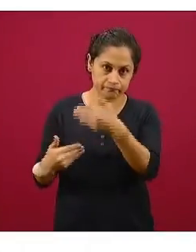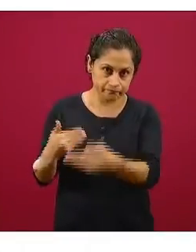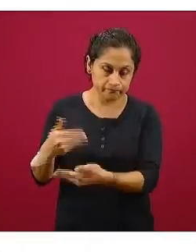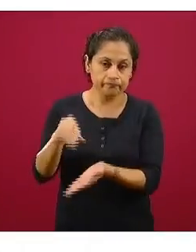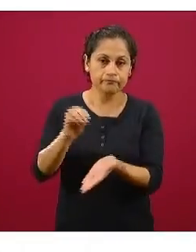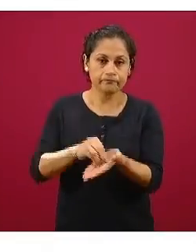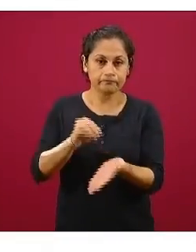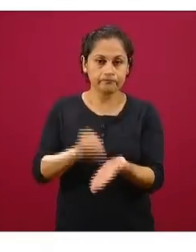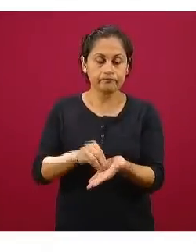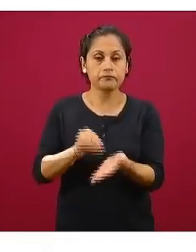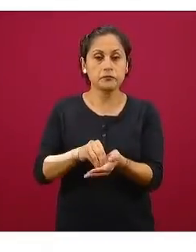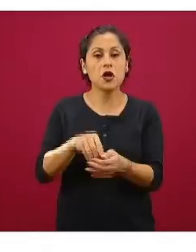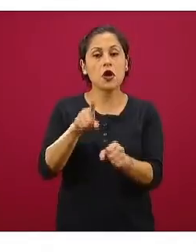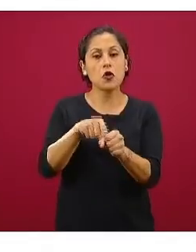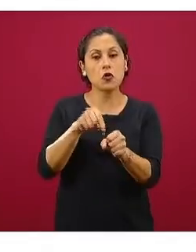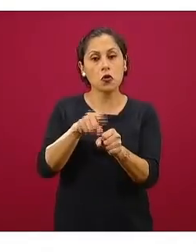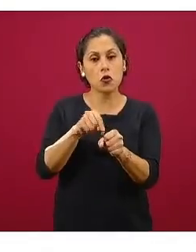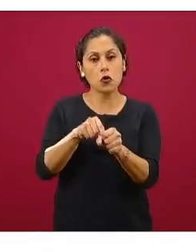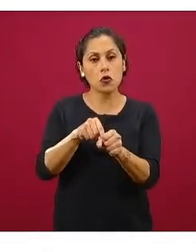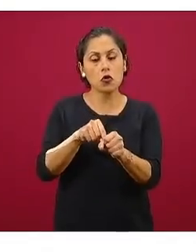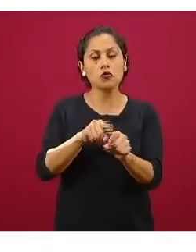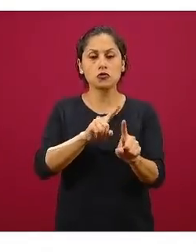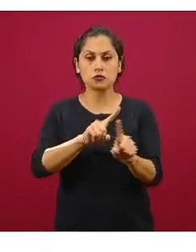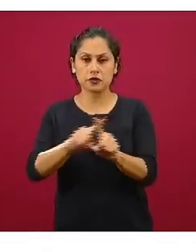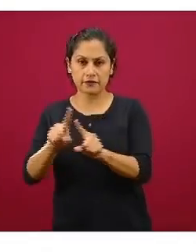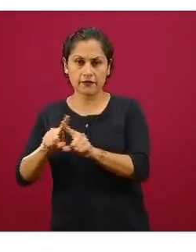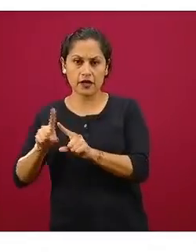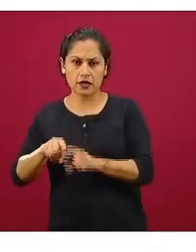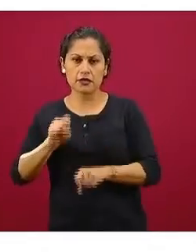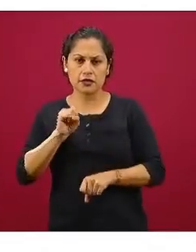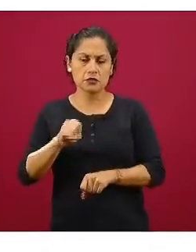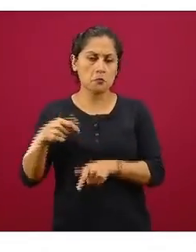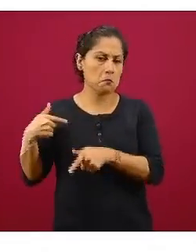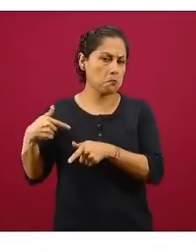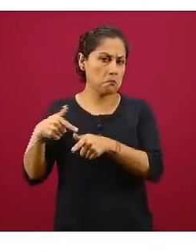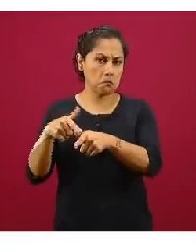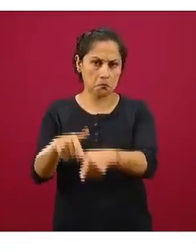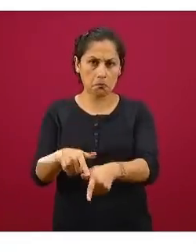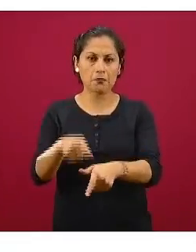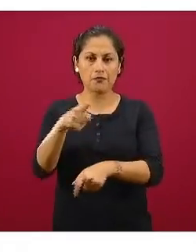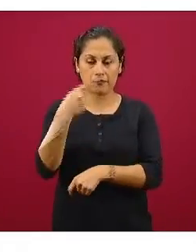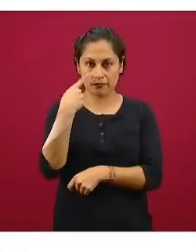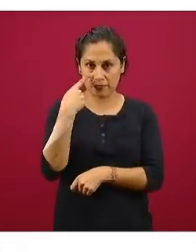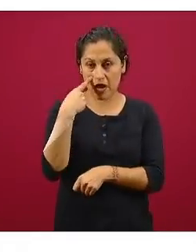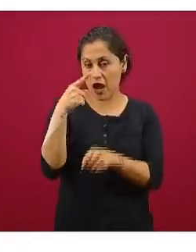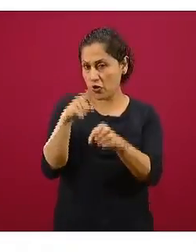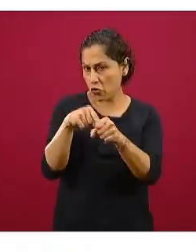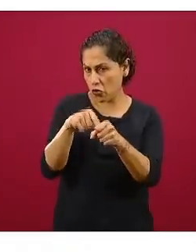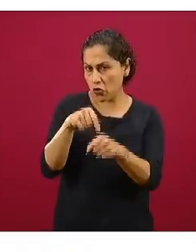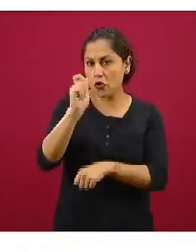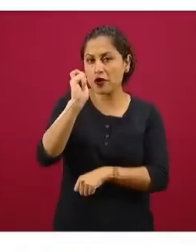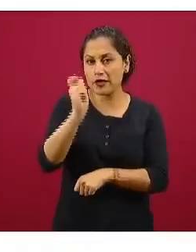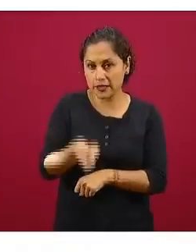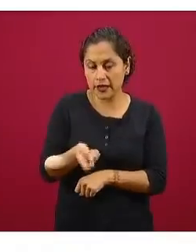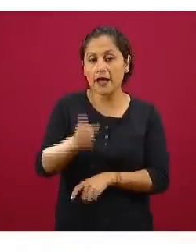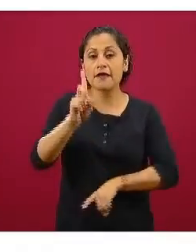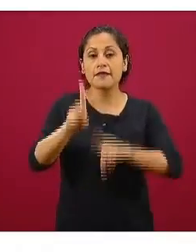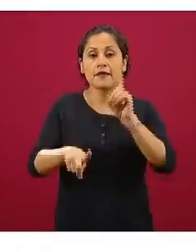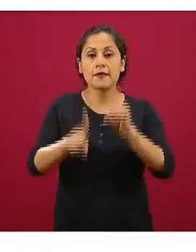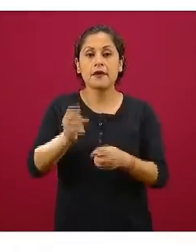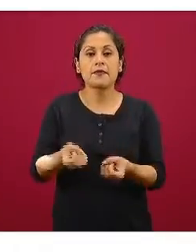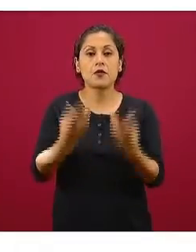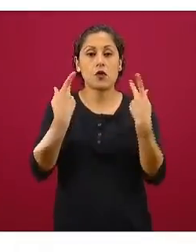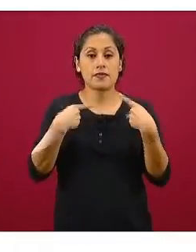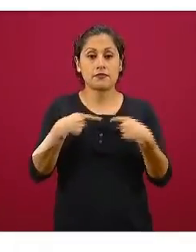las entidades se han mantenido prácticamente similares, recordando que en este caso el color representa a un rango de la cantidad de casos